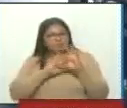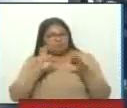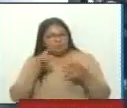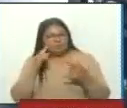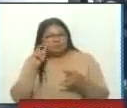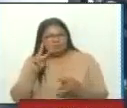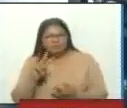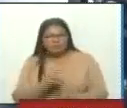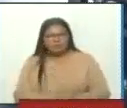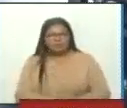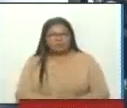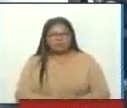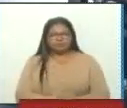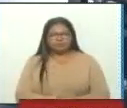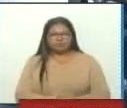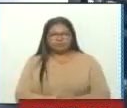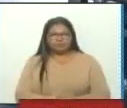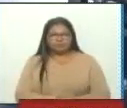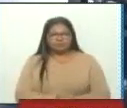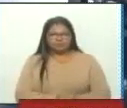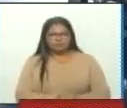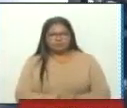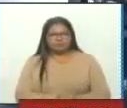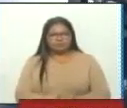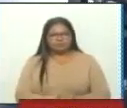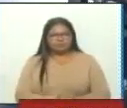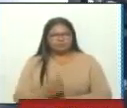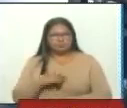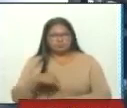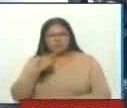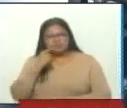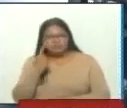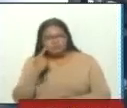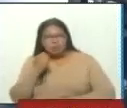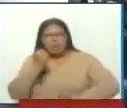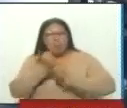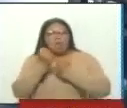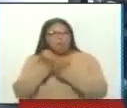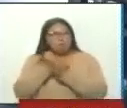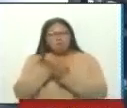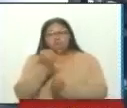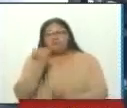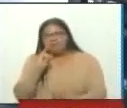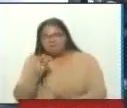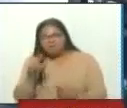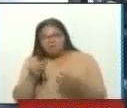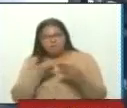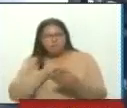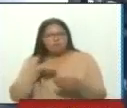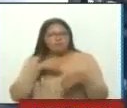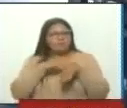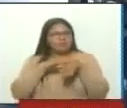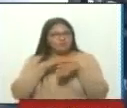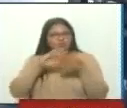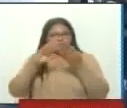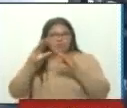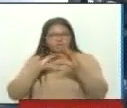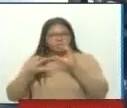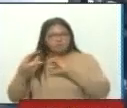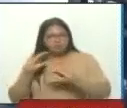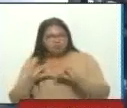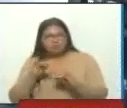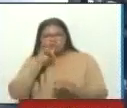Lamentablemente. Estaban, digamos, tenían el apoyo, mucho apoyo por parte del Ministerio de Comunicación e